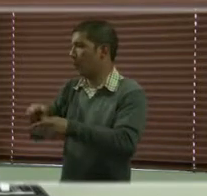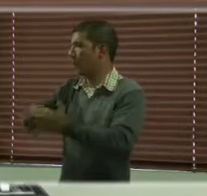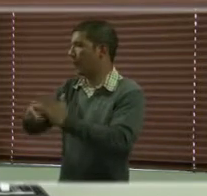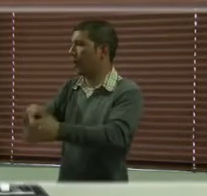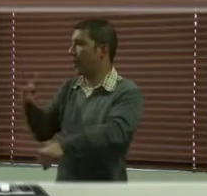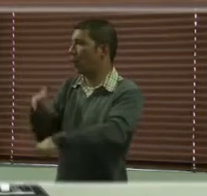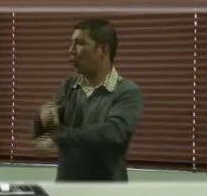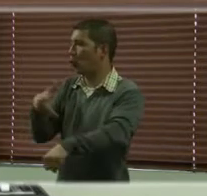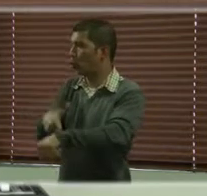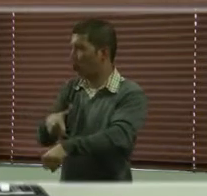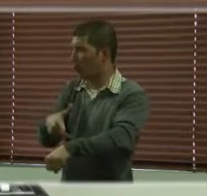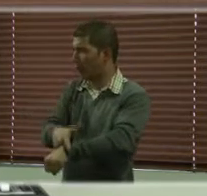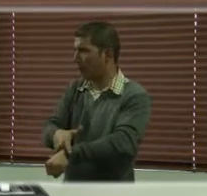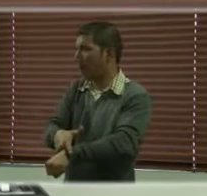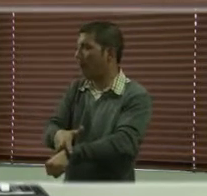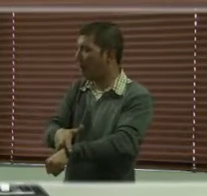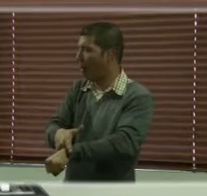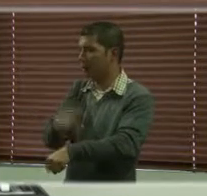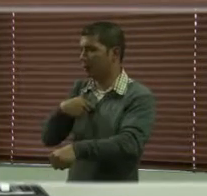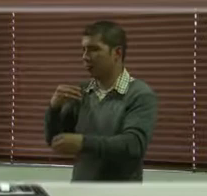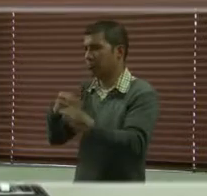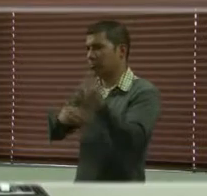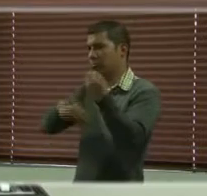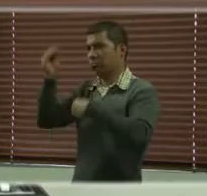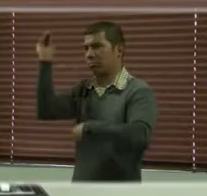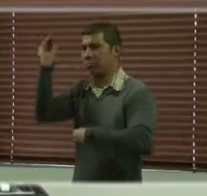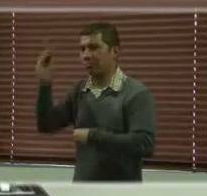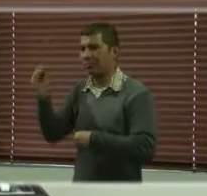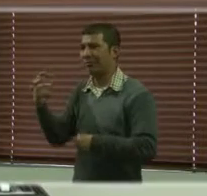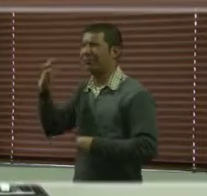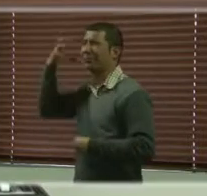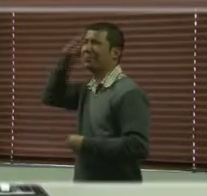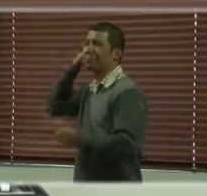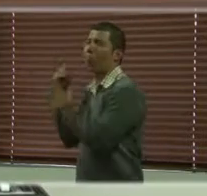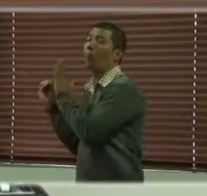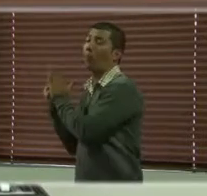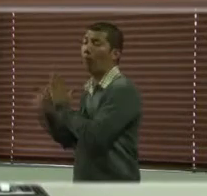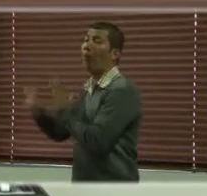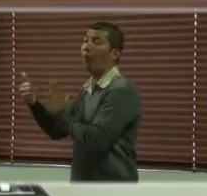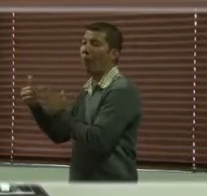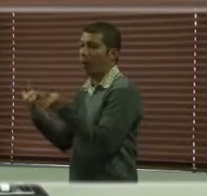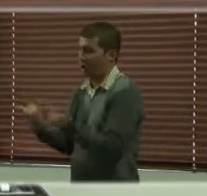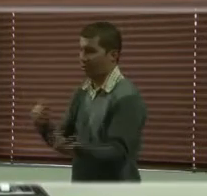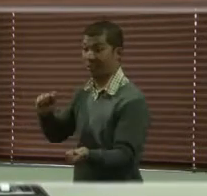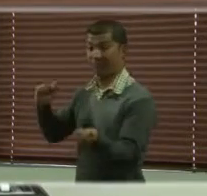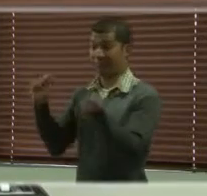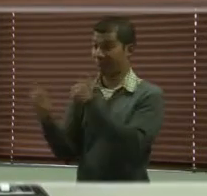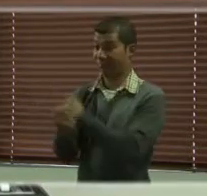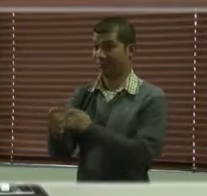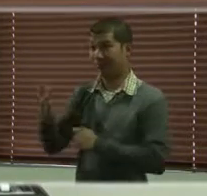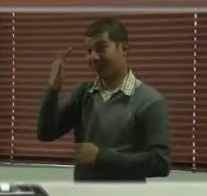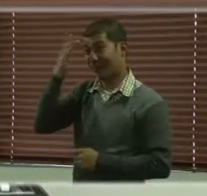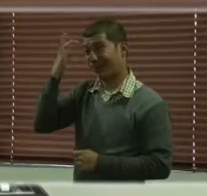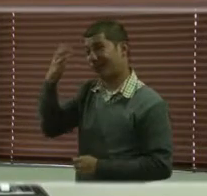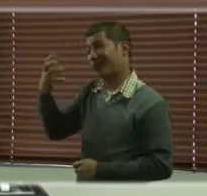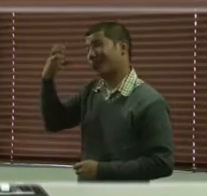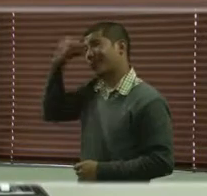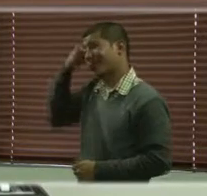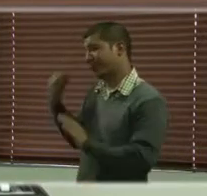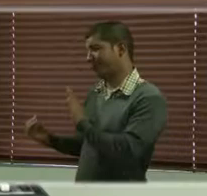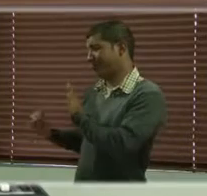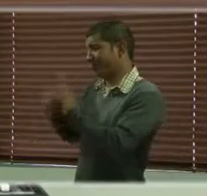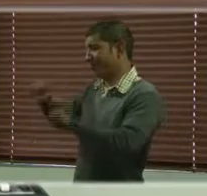por estos derechos y que derivan de esos tratados internacionales que fueron adoptados en los sesentas y los setentas